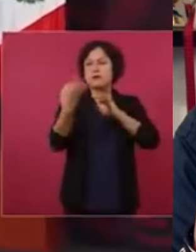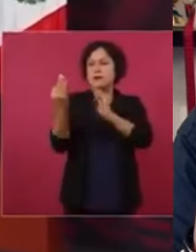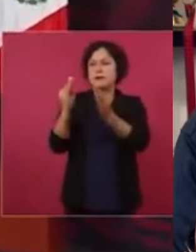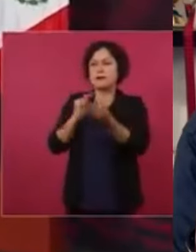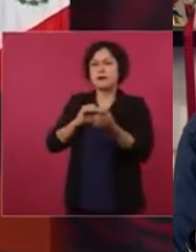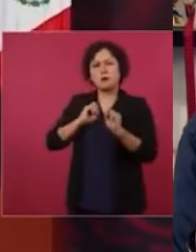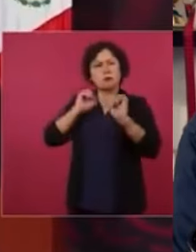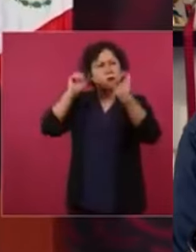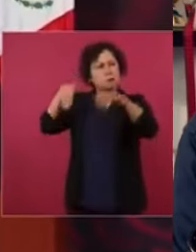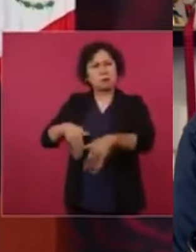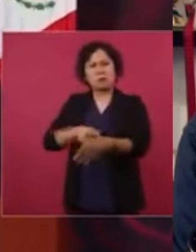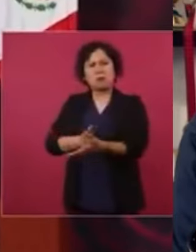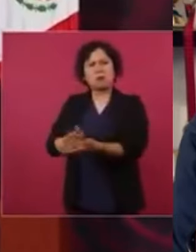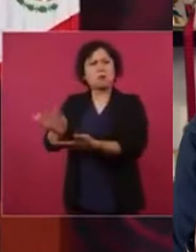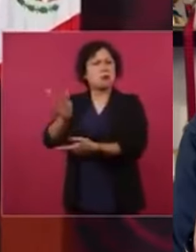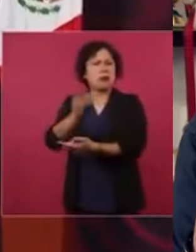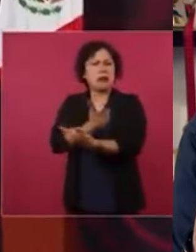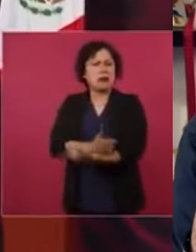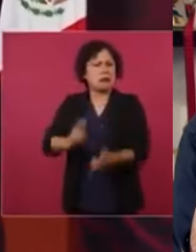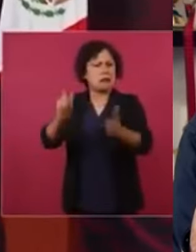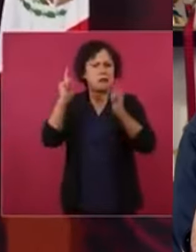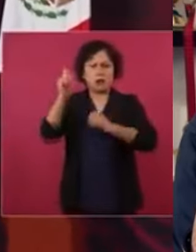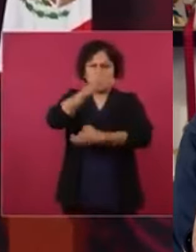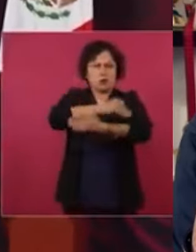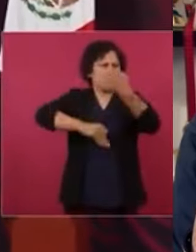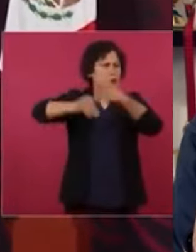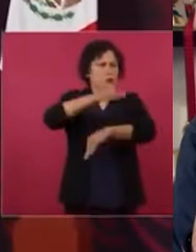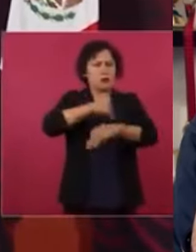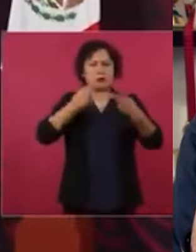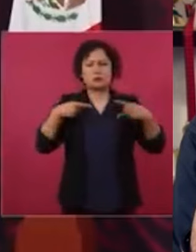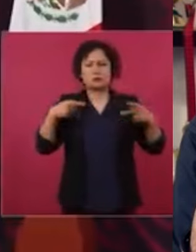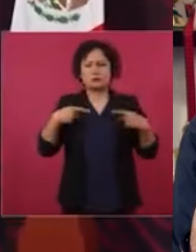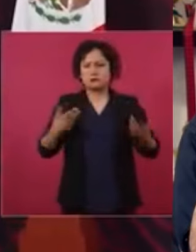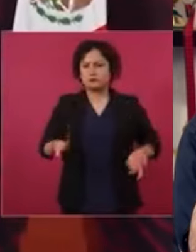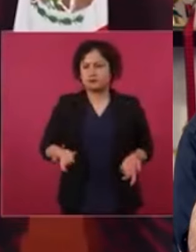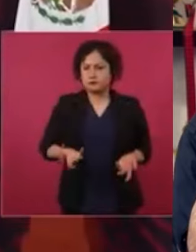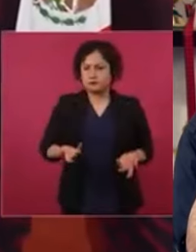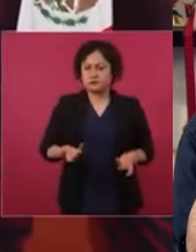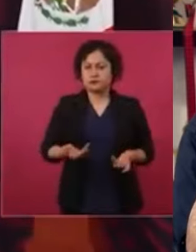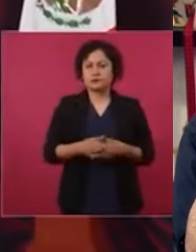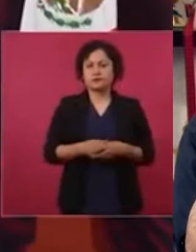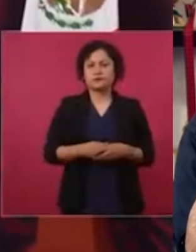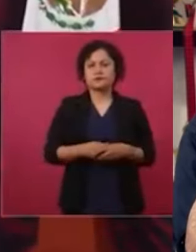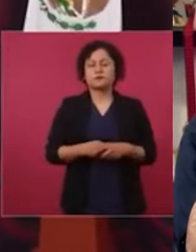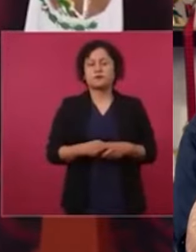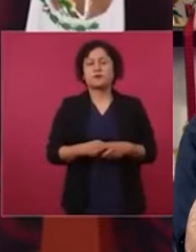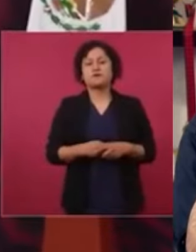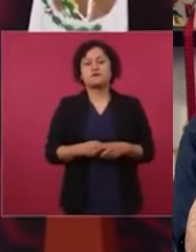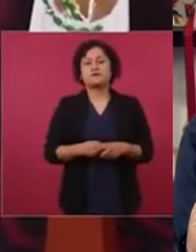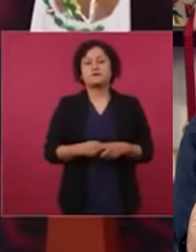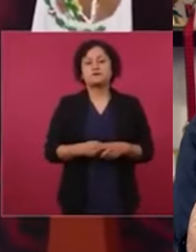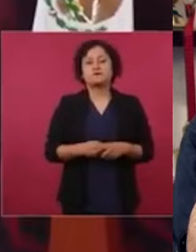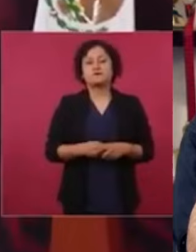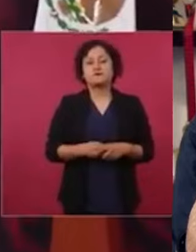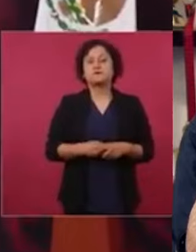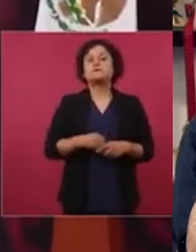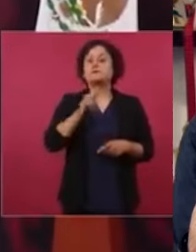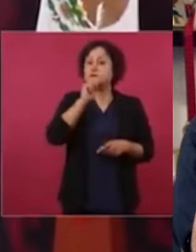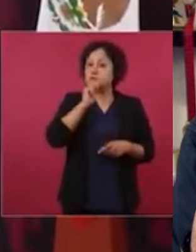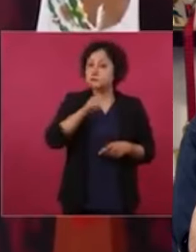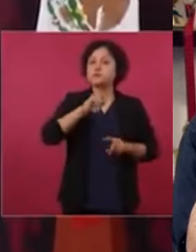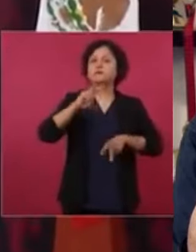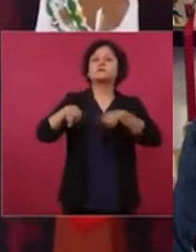gente Ah de todos s luego también eh vamos a evaluar